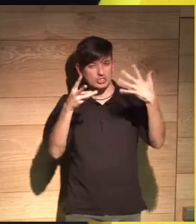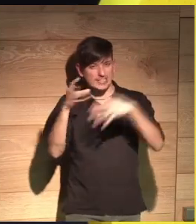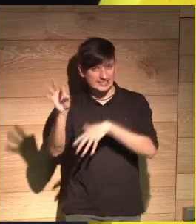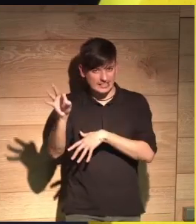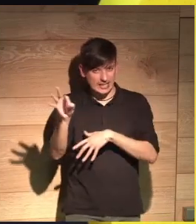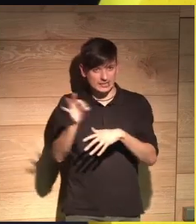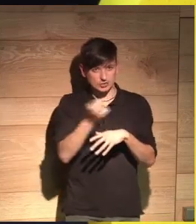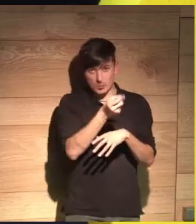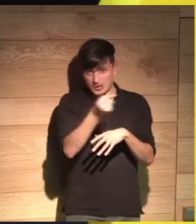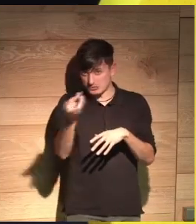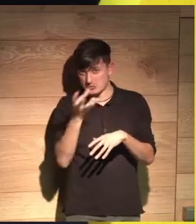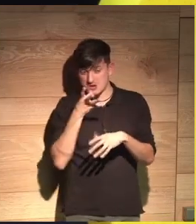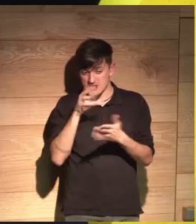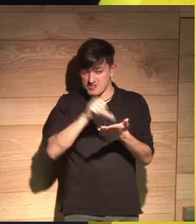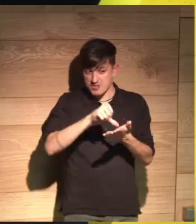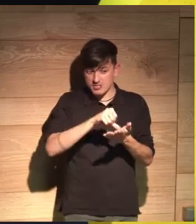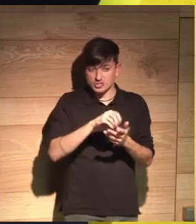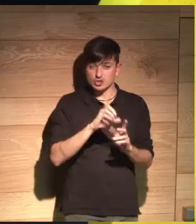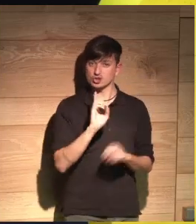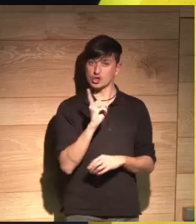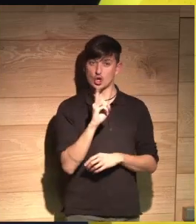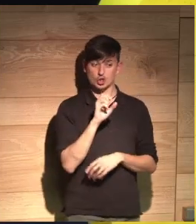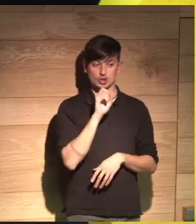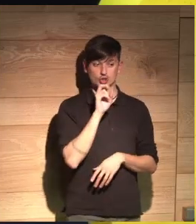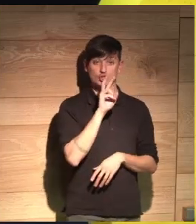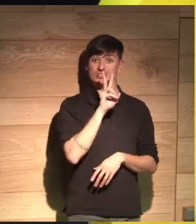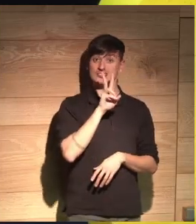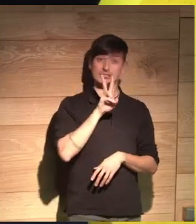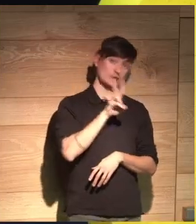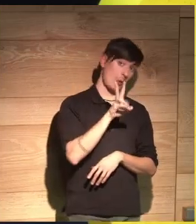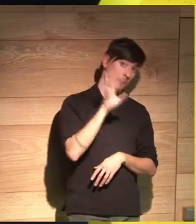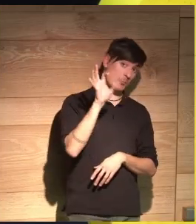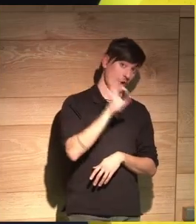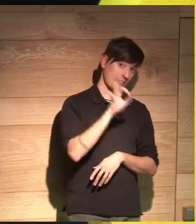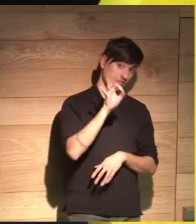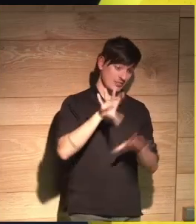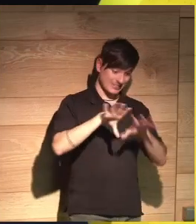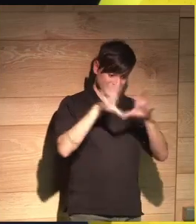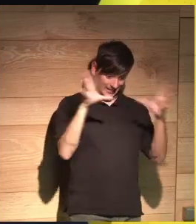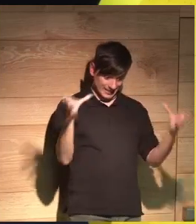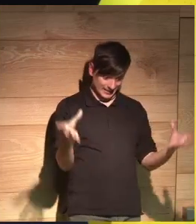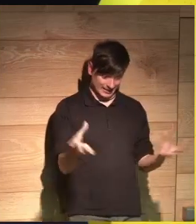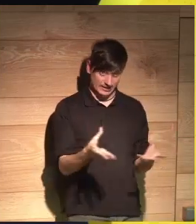porque las ciudades son sólo el 2% de la de la tierra